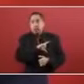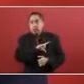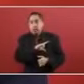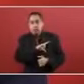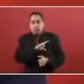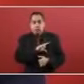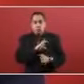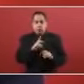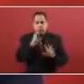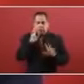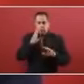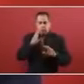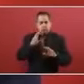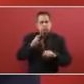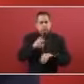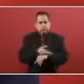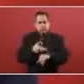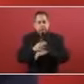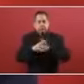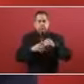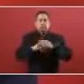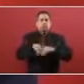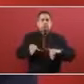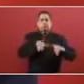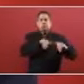se deslinden.